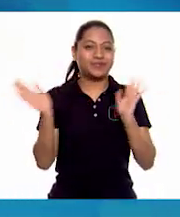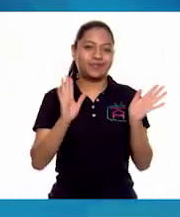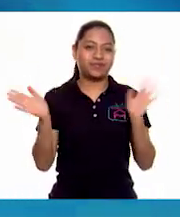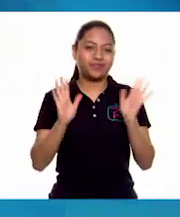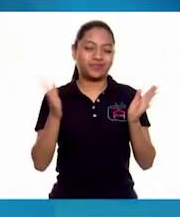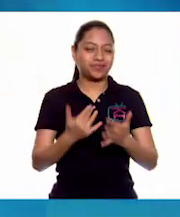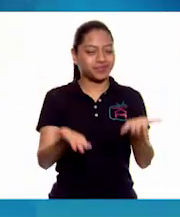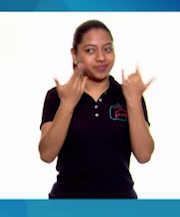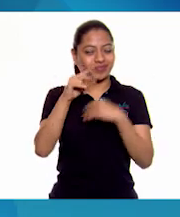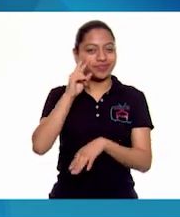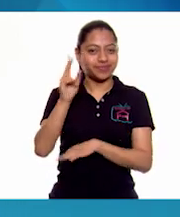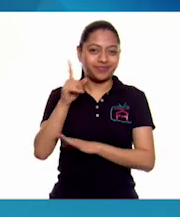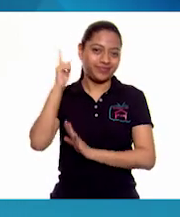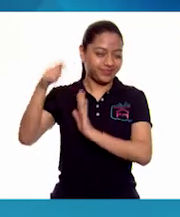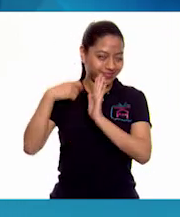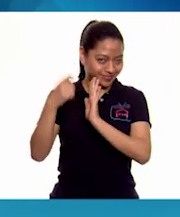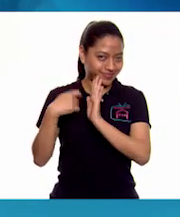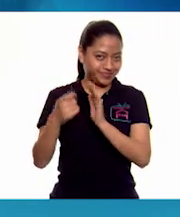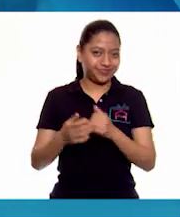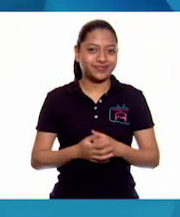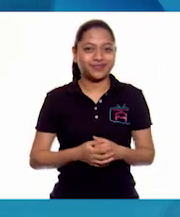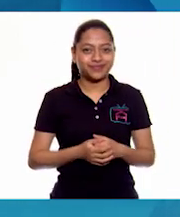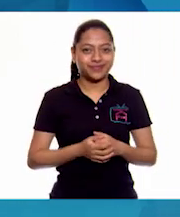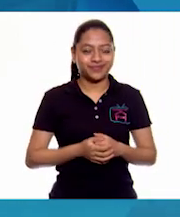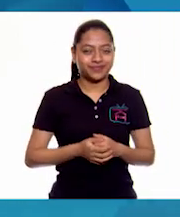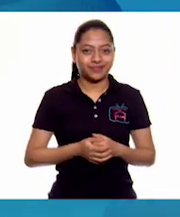¡Hola! ¡Vamos a ver el siguiente video!